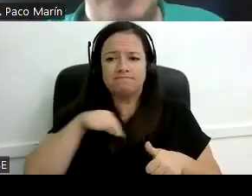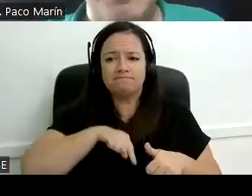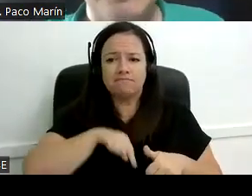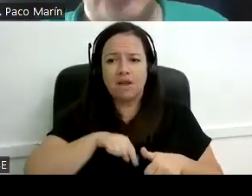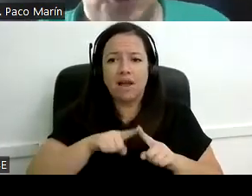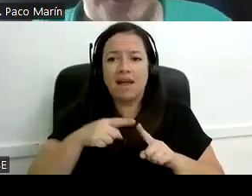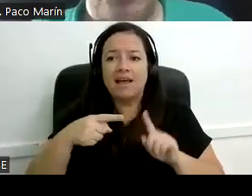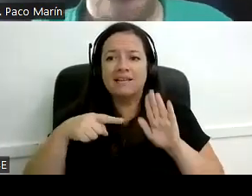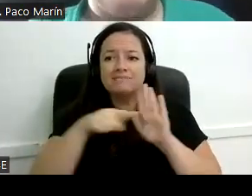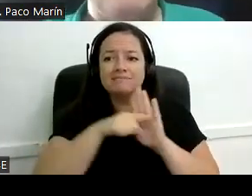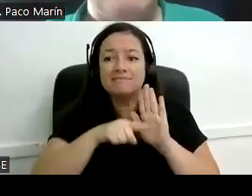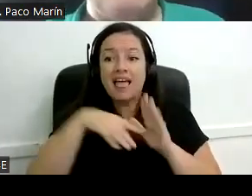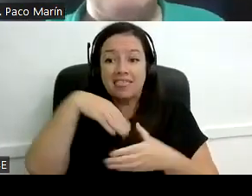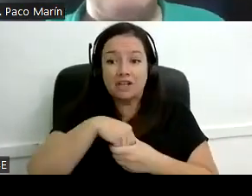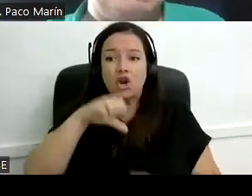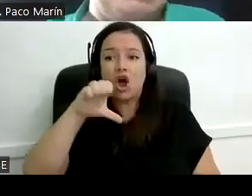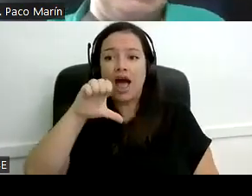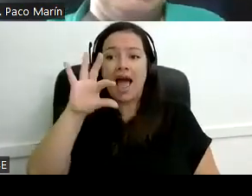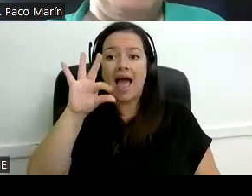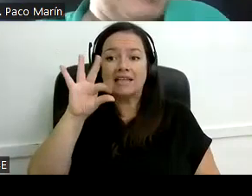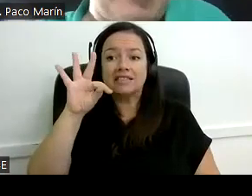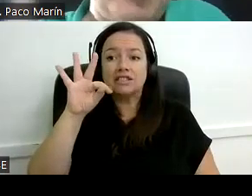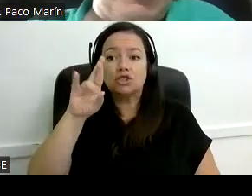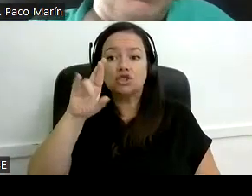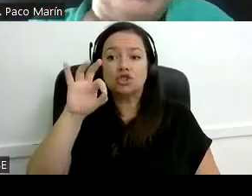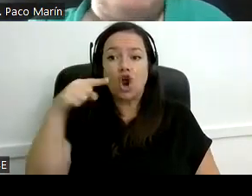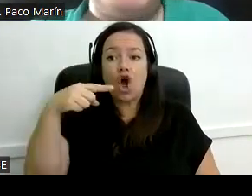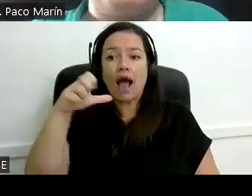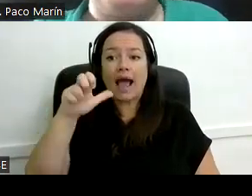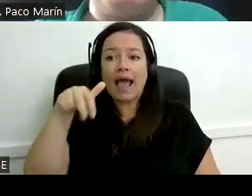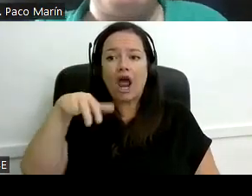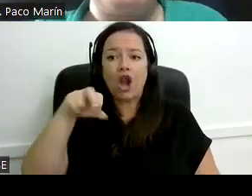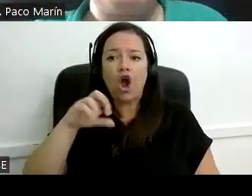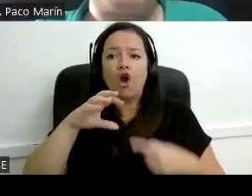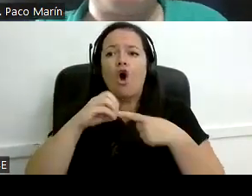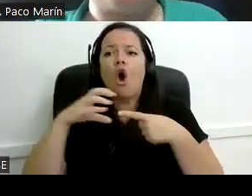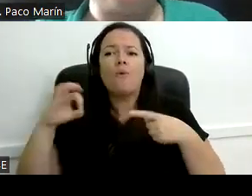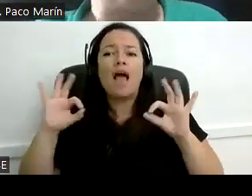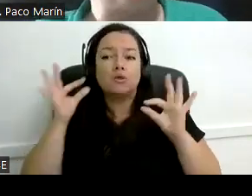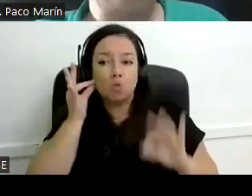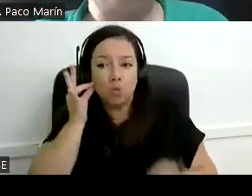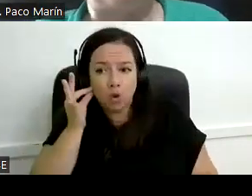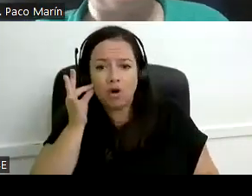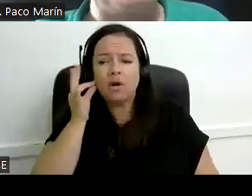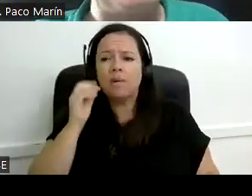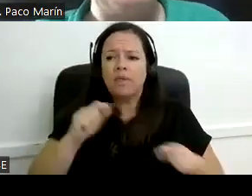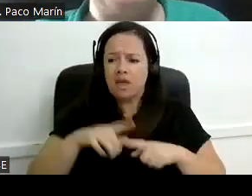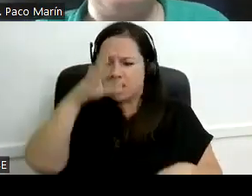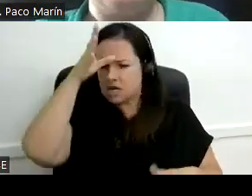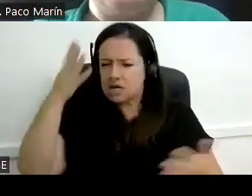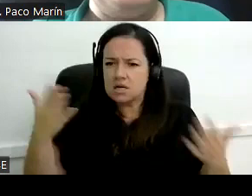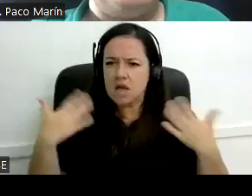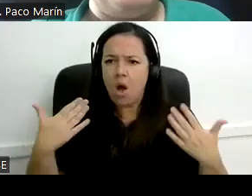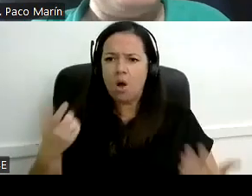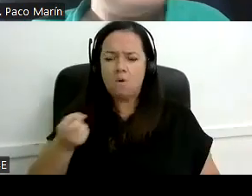déficit de estrógenos. Es decir, parece lo que denominamos menopausia, y empiezan a aparecer los sofocos, las